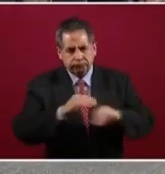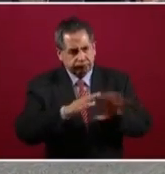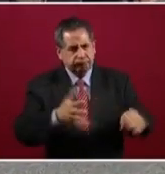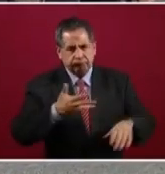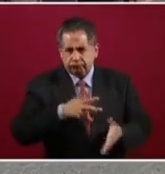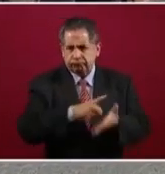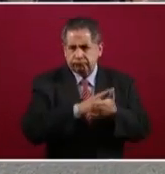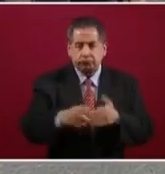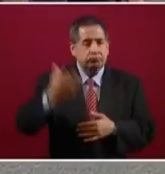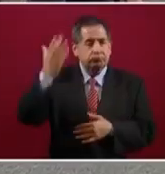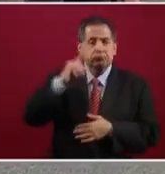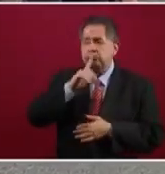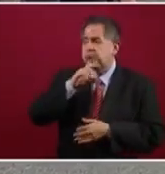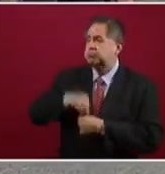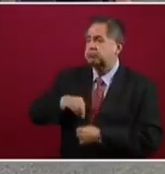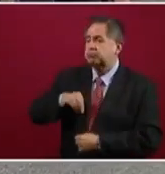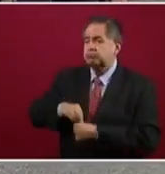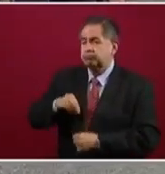no se cumplía,